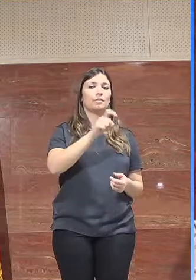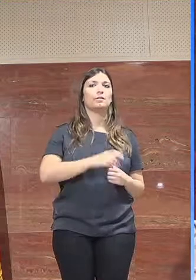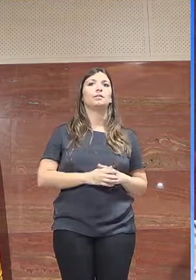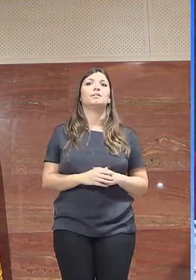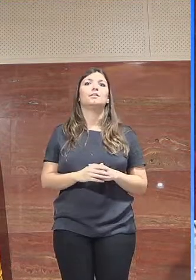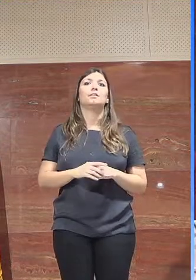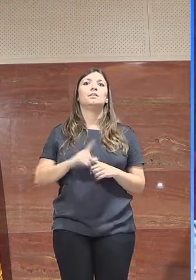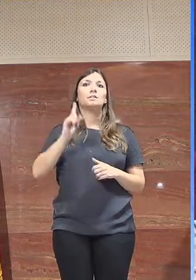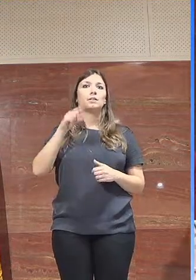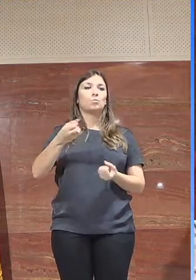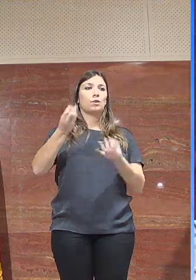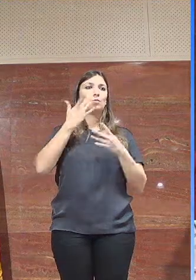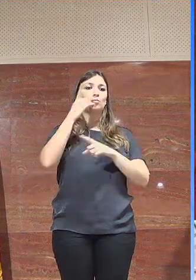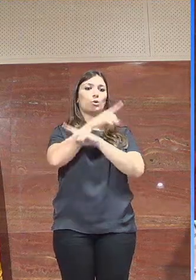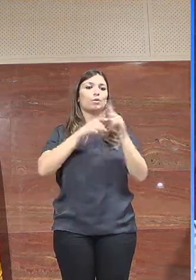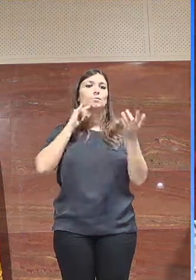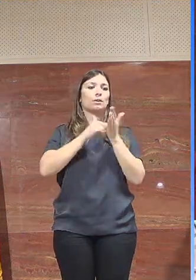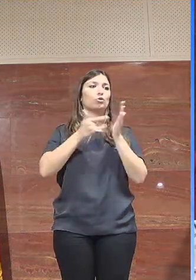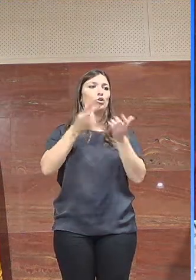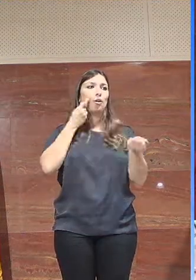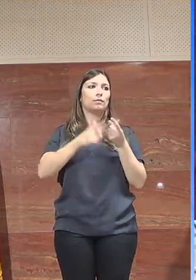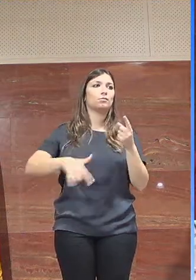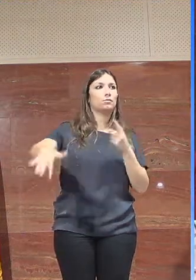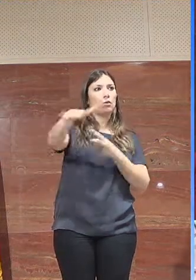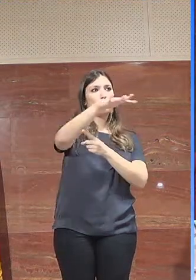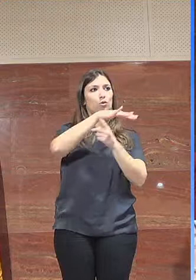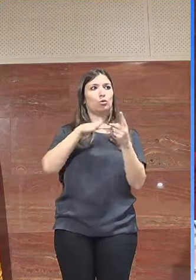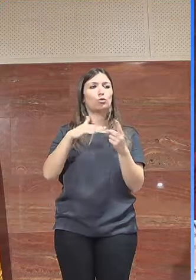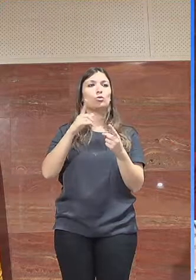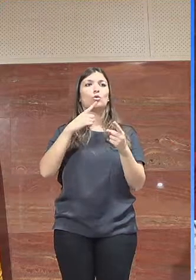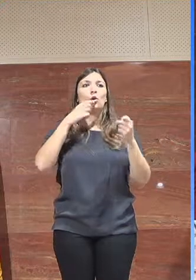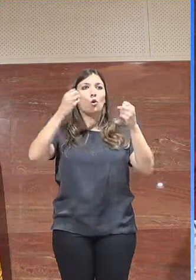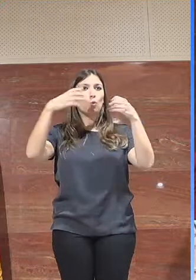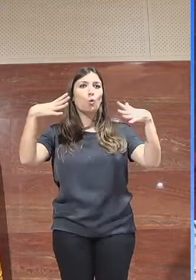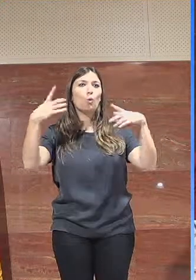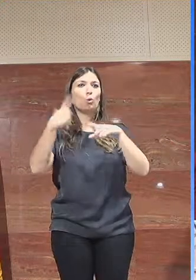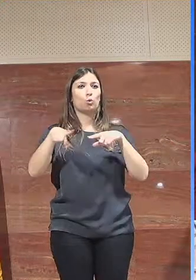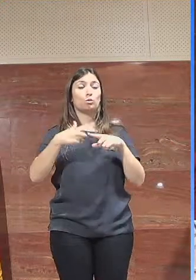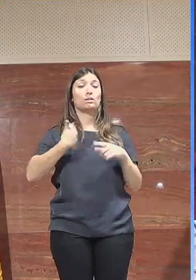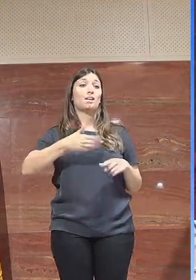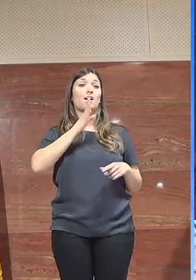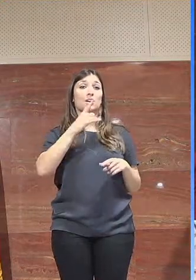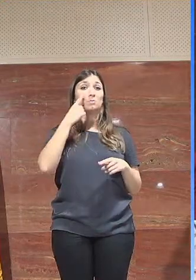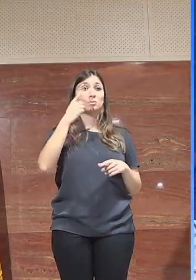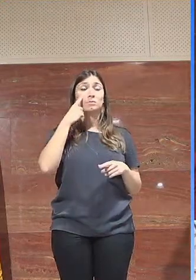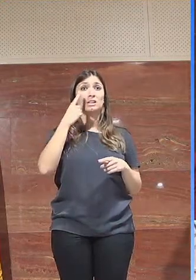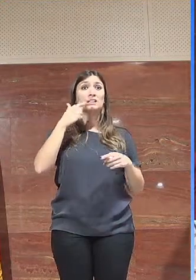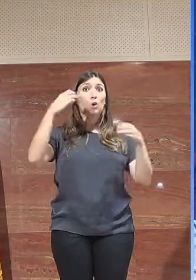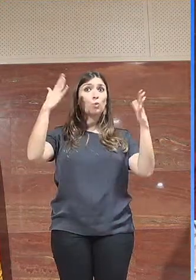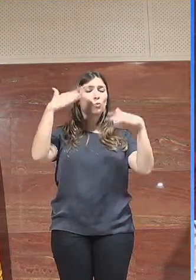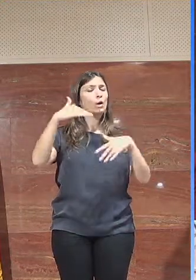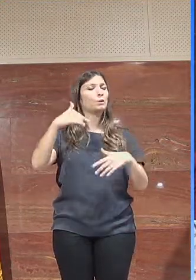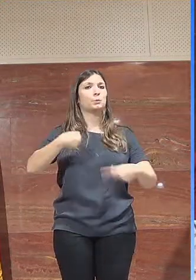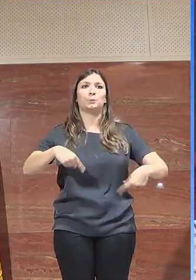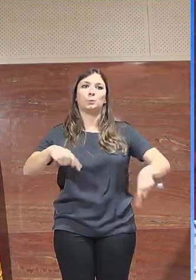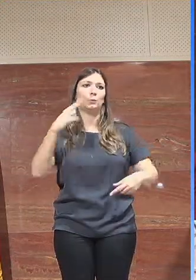manifiestan problemas con los sistemas de control de entorno. La luz y el color, ya lo hemos dicho, sobre todo son muy sensibles a la falta de iluminación,